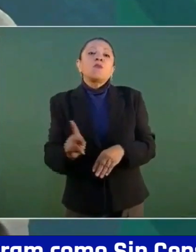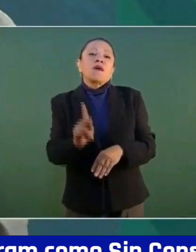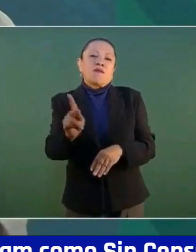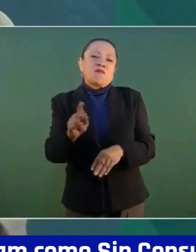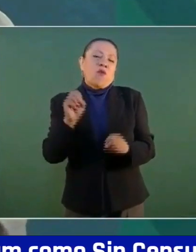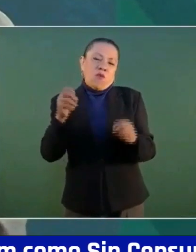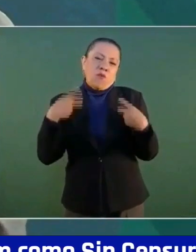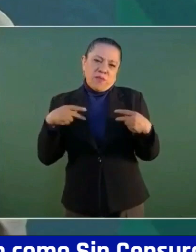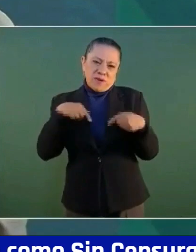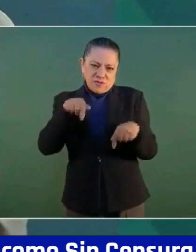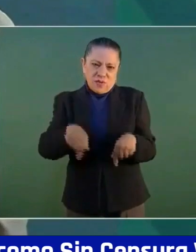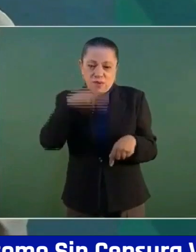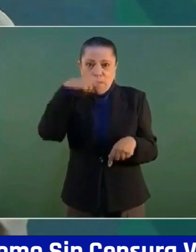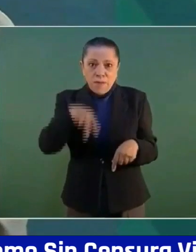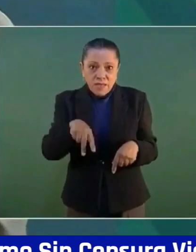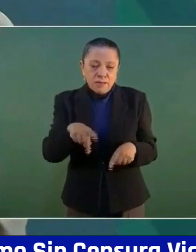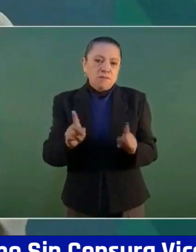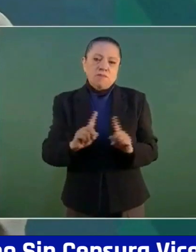patriotas.